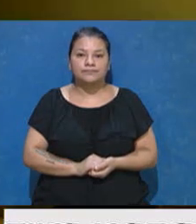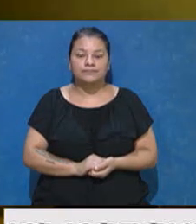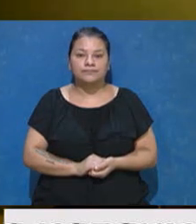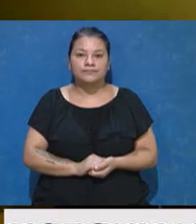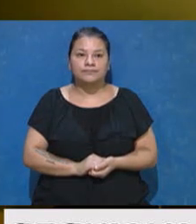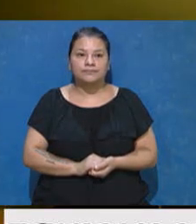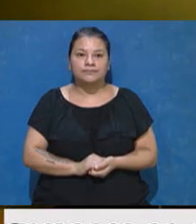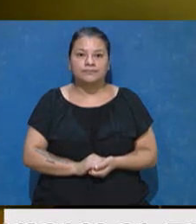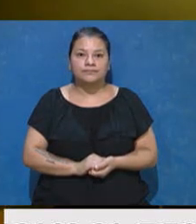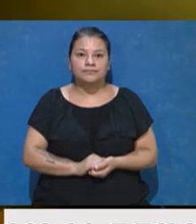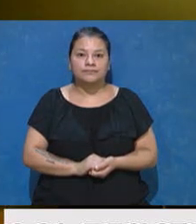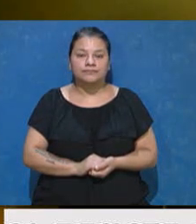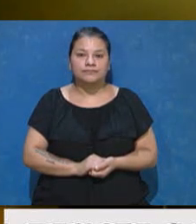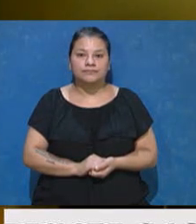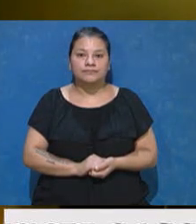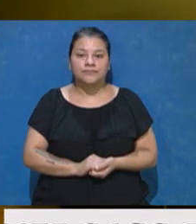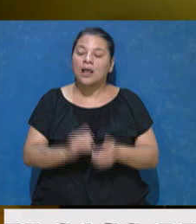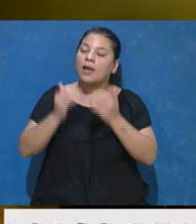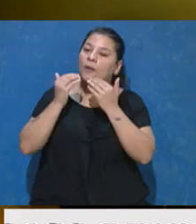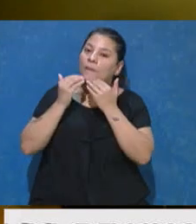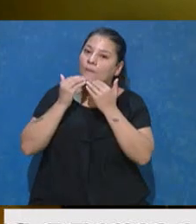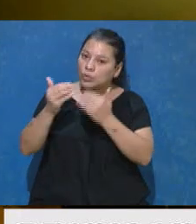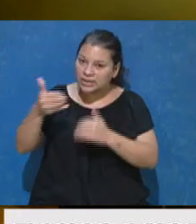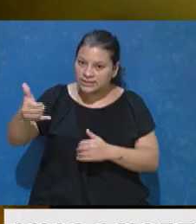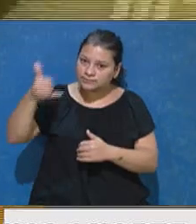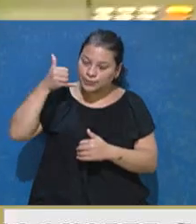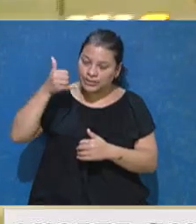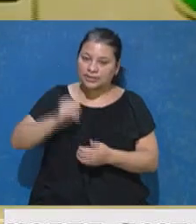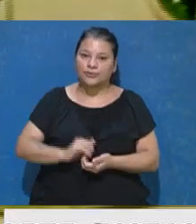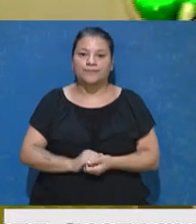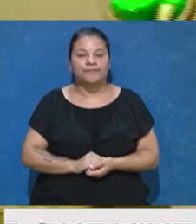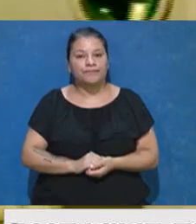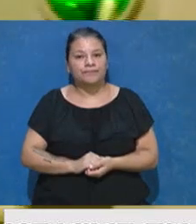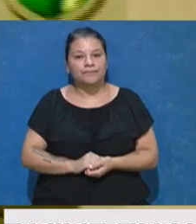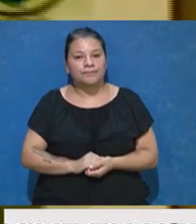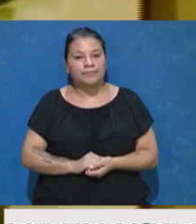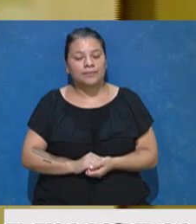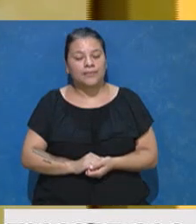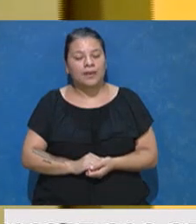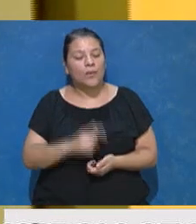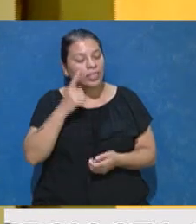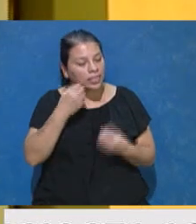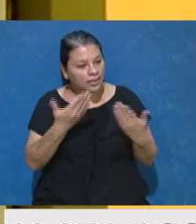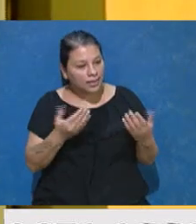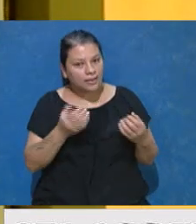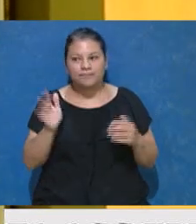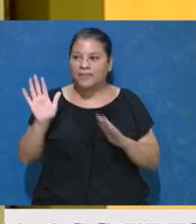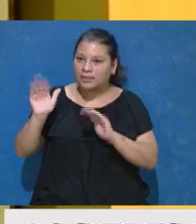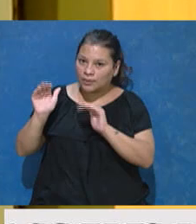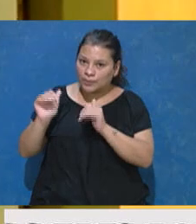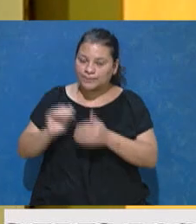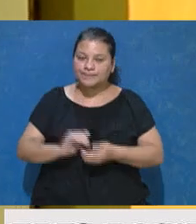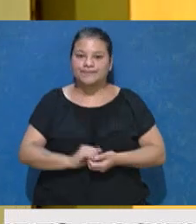del intelecto bien le agradecemos mucho que nos haya atendido los que tengan muy bien hasta luego